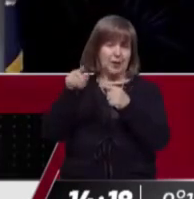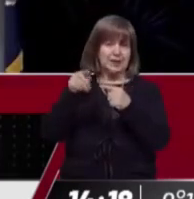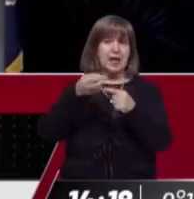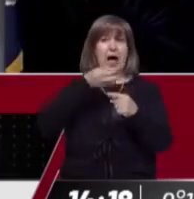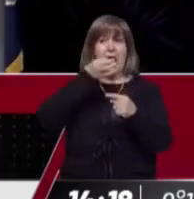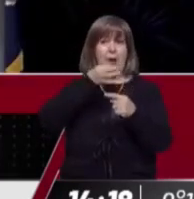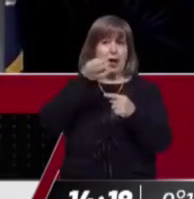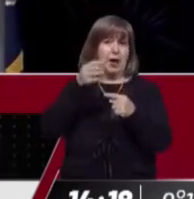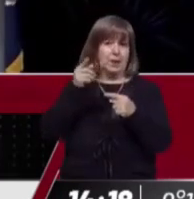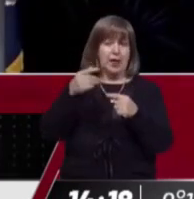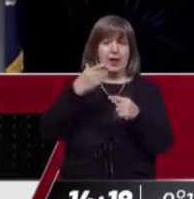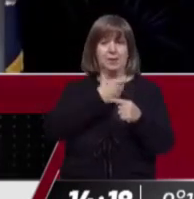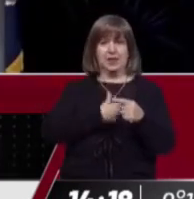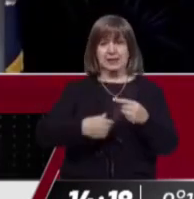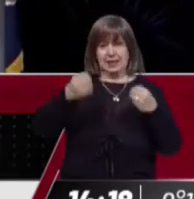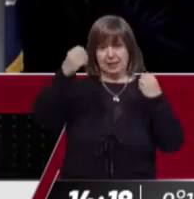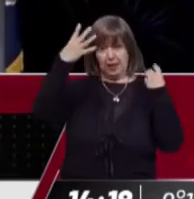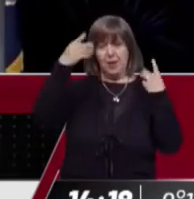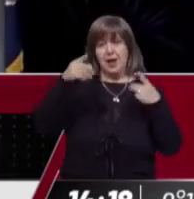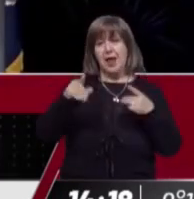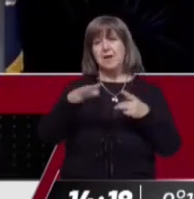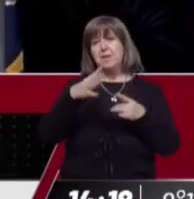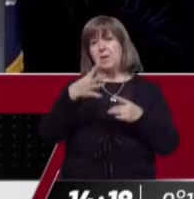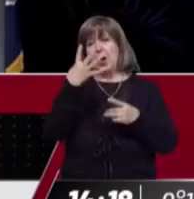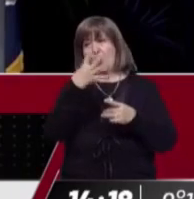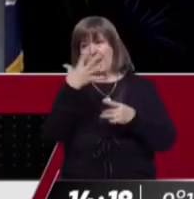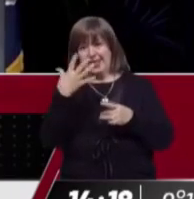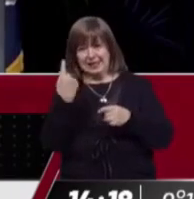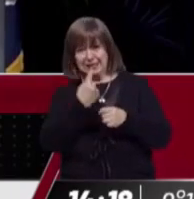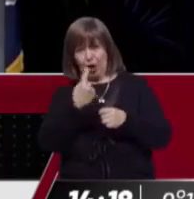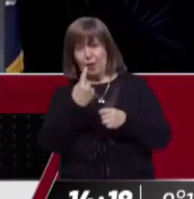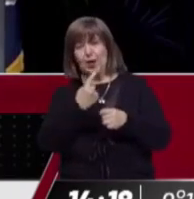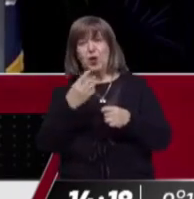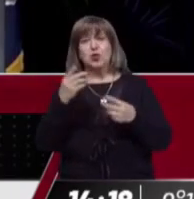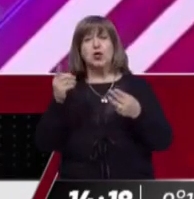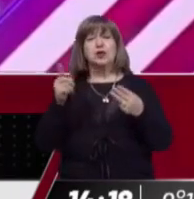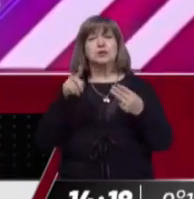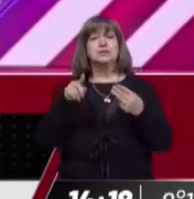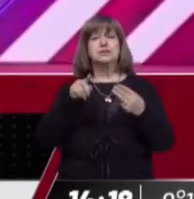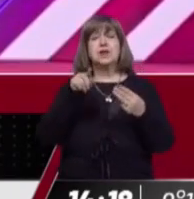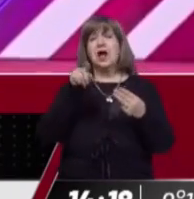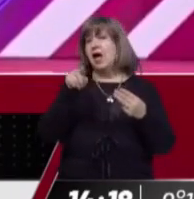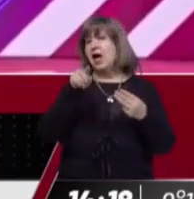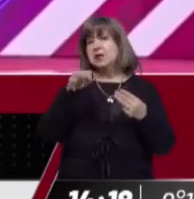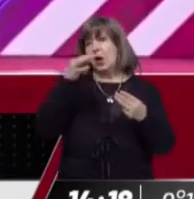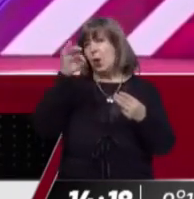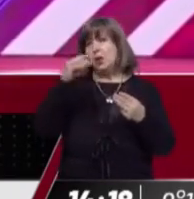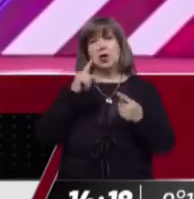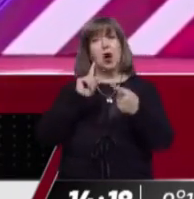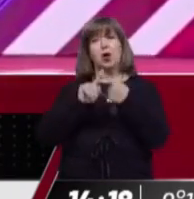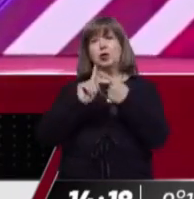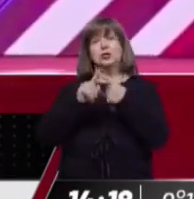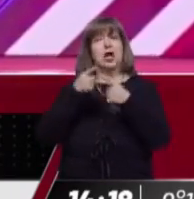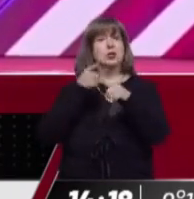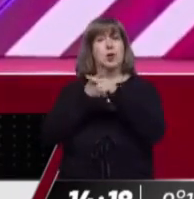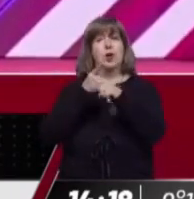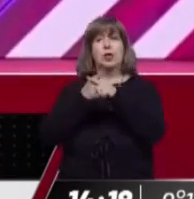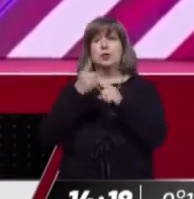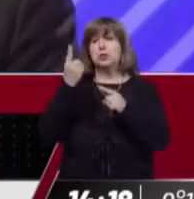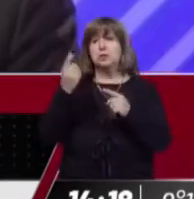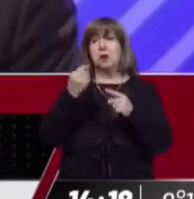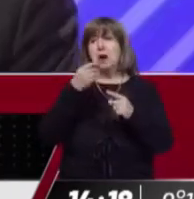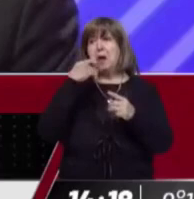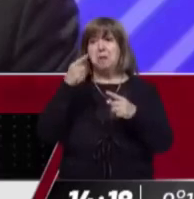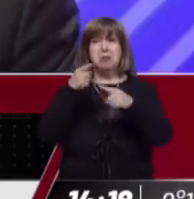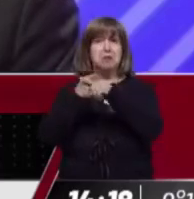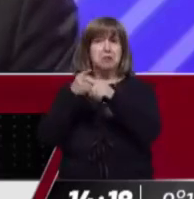hablar Javier Milei, va a dar un discurso que se estima será de 45 minutos. Y bueno, y ese va a ser su único contacto político. No va a ver a